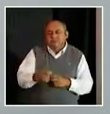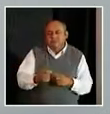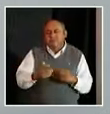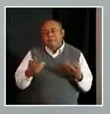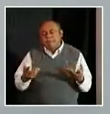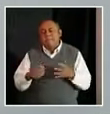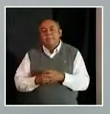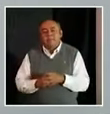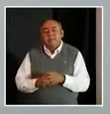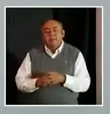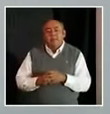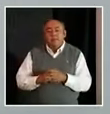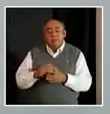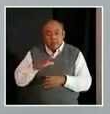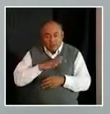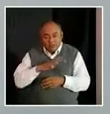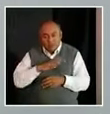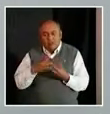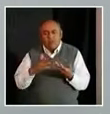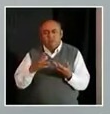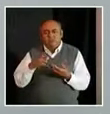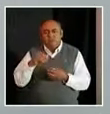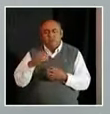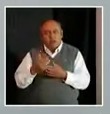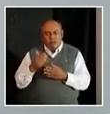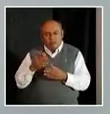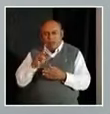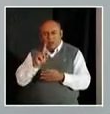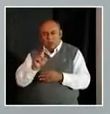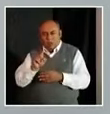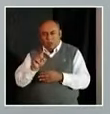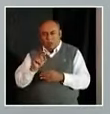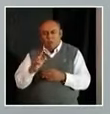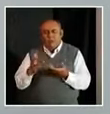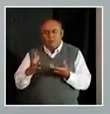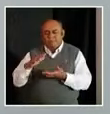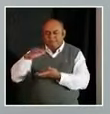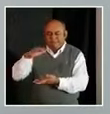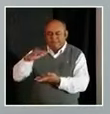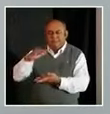con la distribución, con